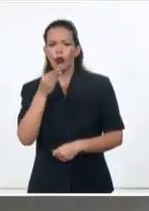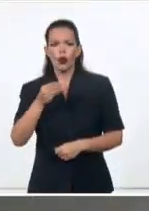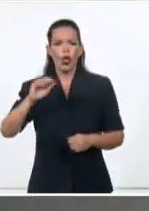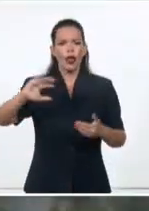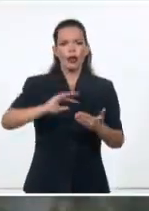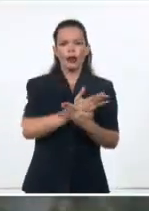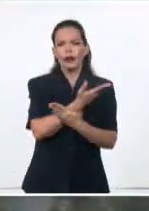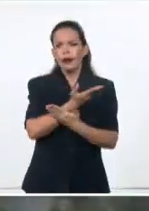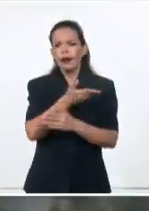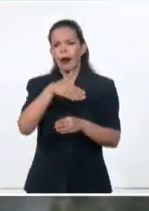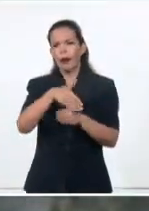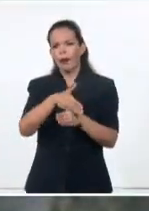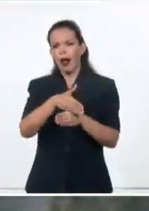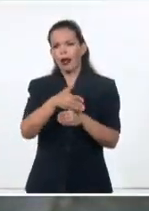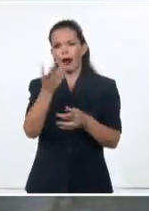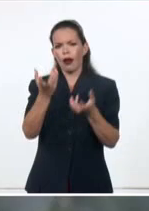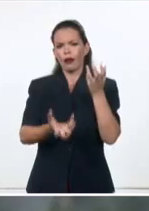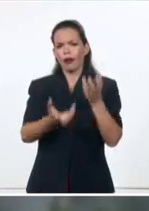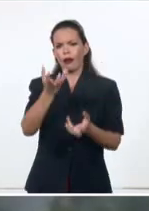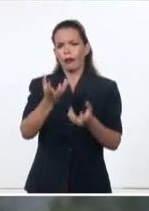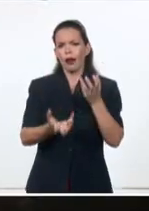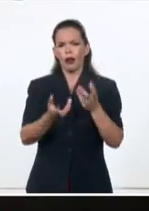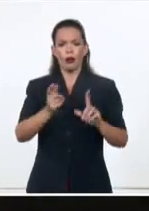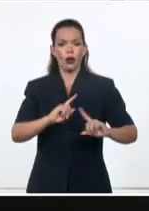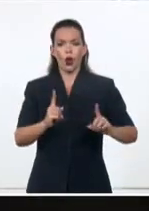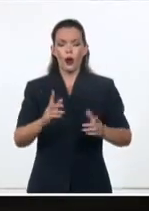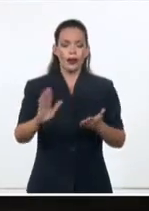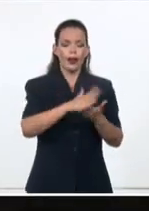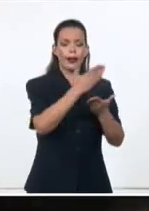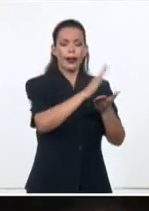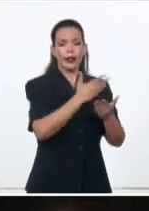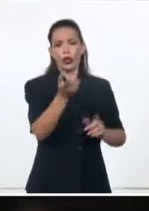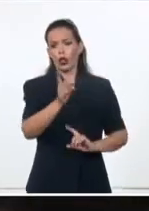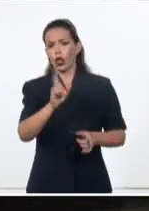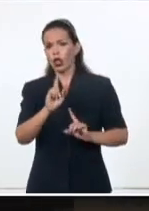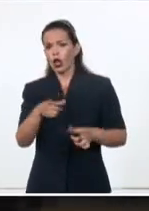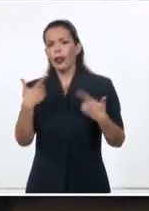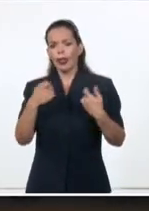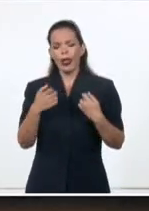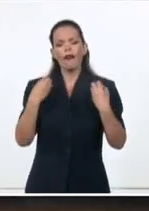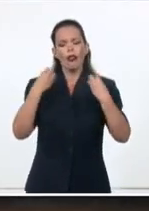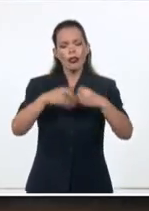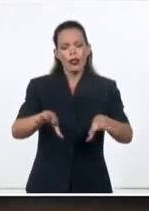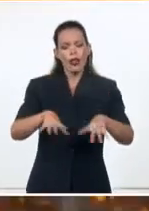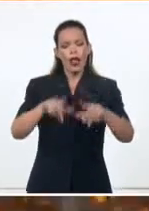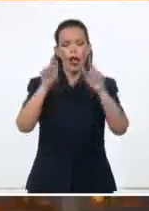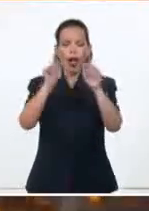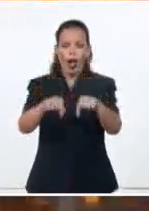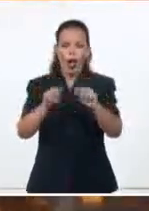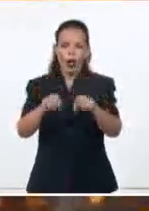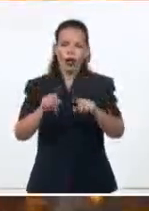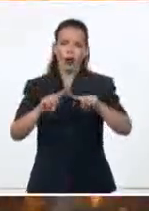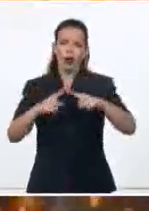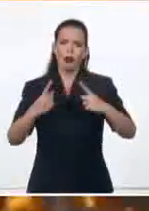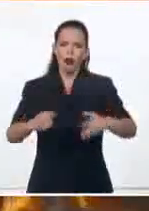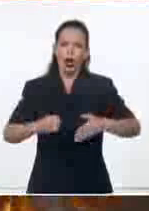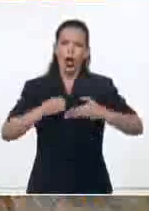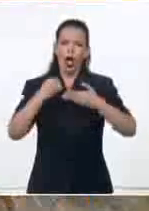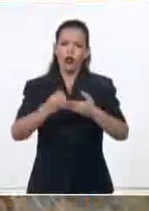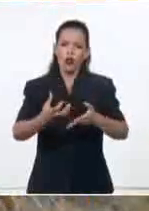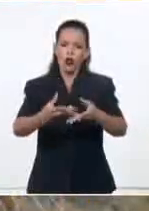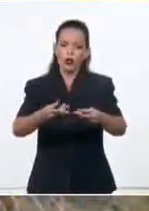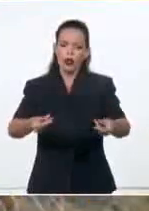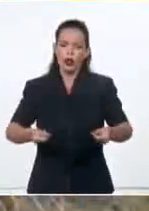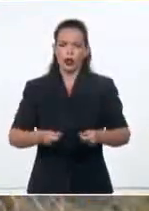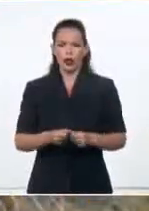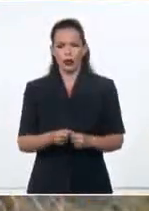ese proceso debe considerarse como uno de los elementos fundamentales para la riqueza del suelo. Es decir, hay que dejar el árbol